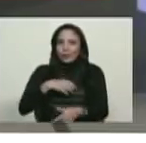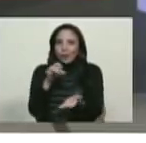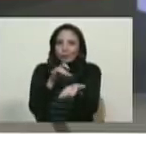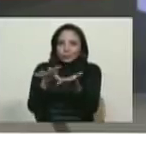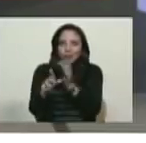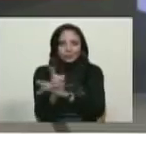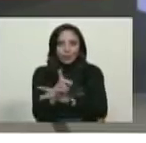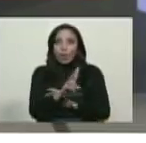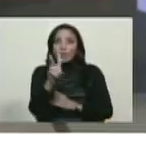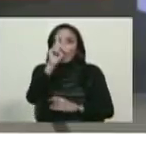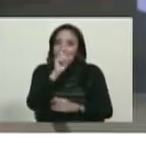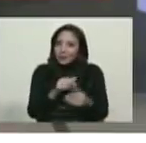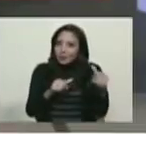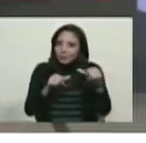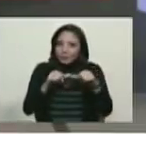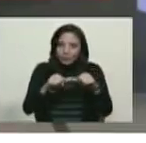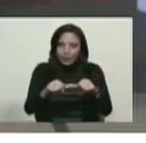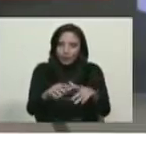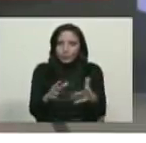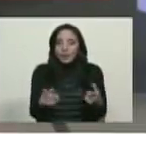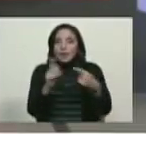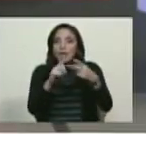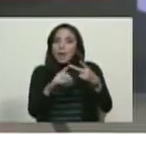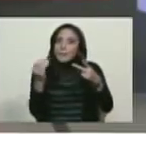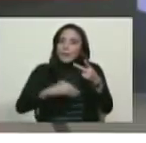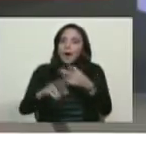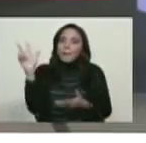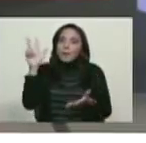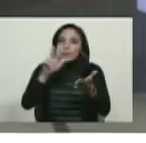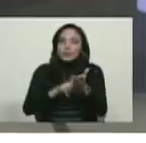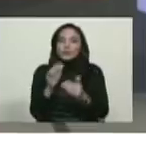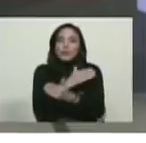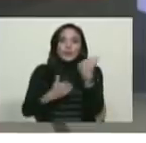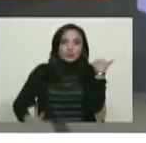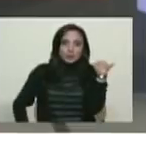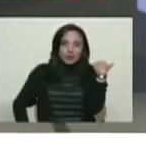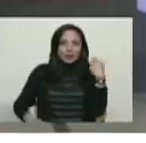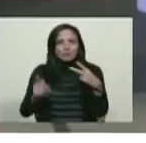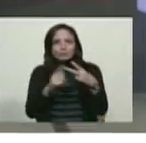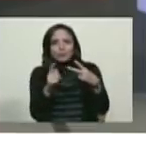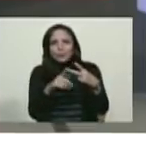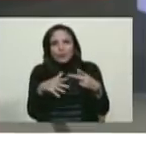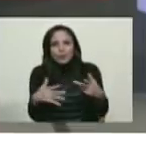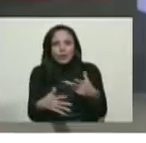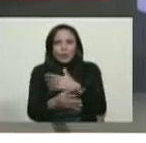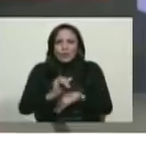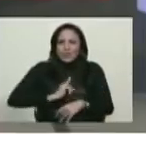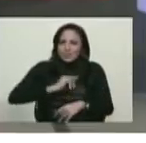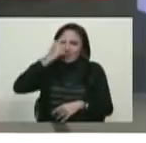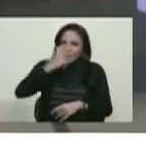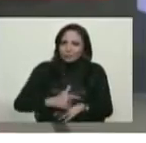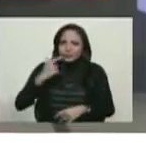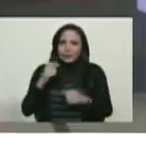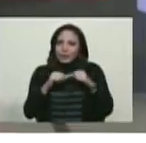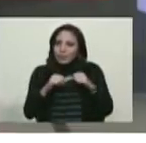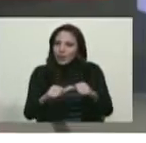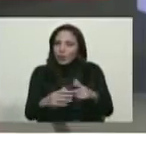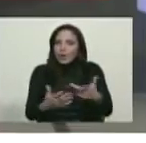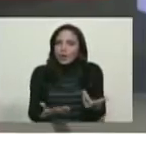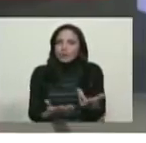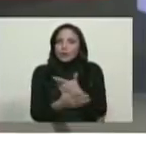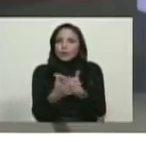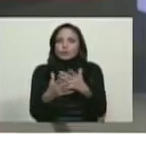con vigencia de 2 años y también la aprobación del decreto presidencial sobre garantías soberanas y jurisdiccional sobre